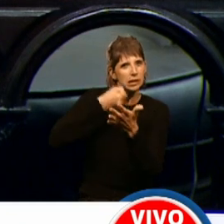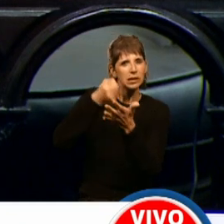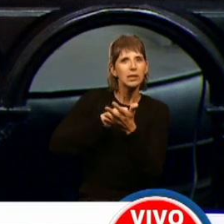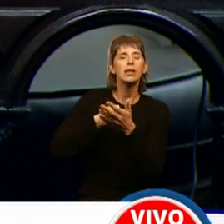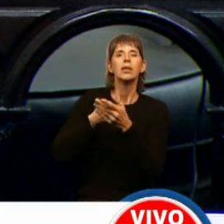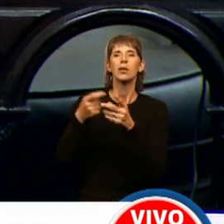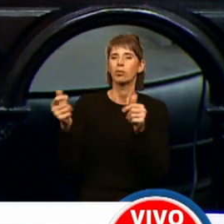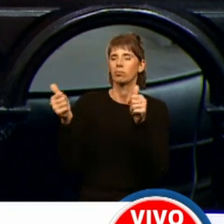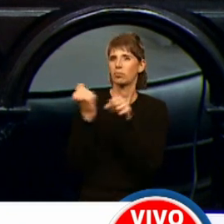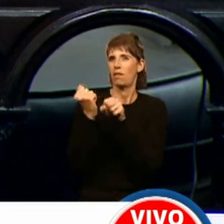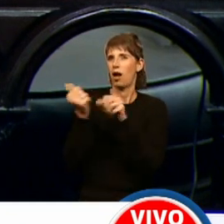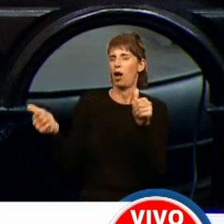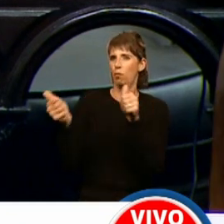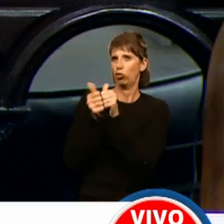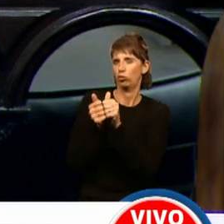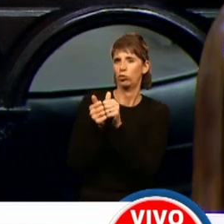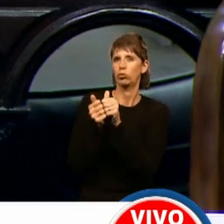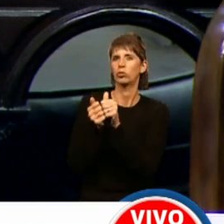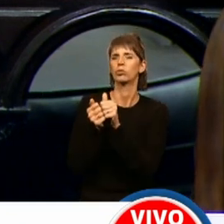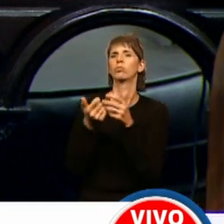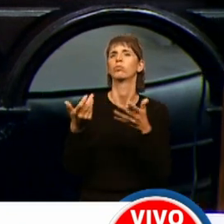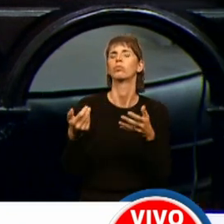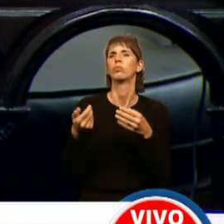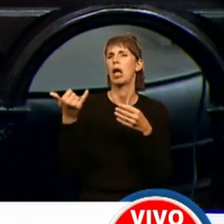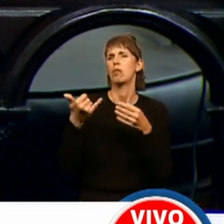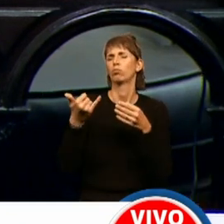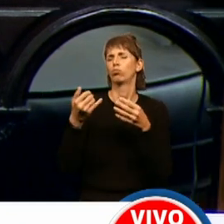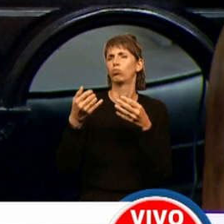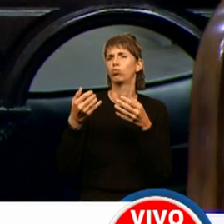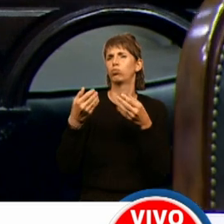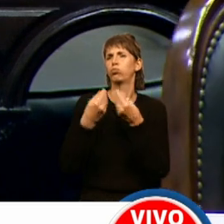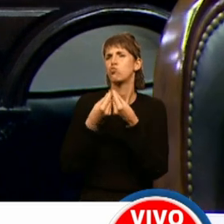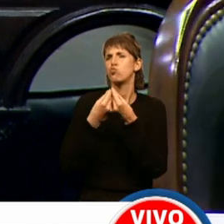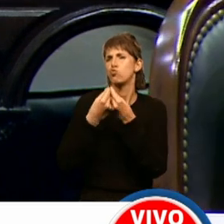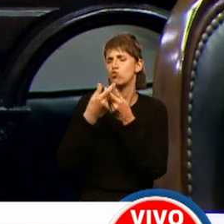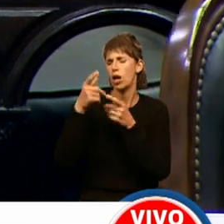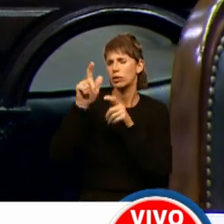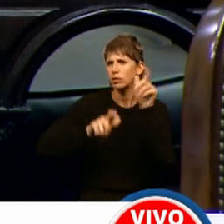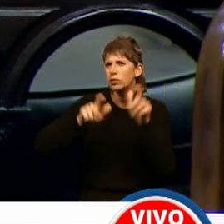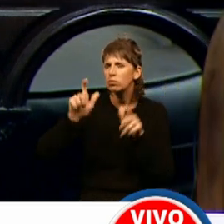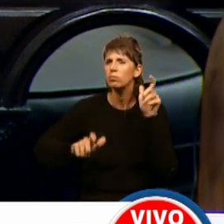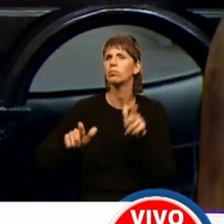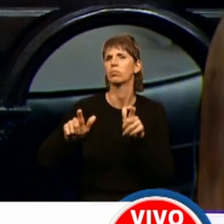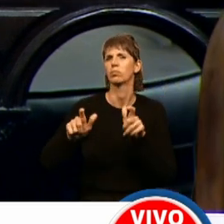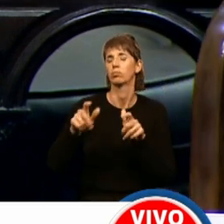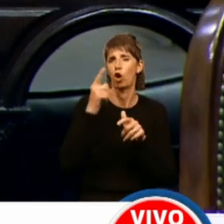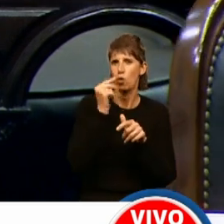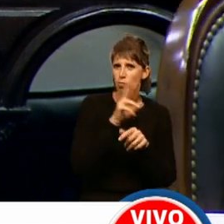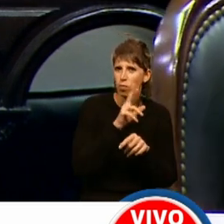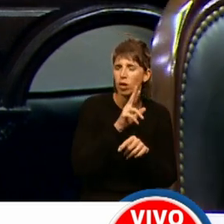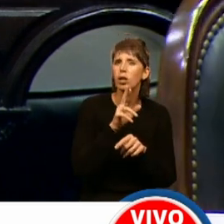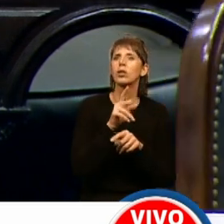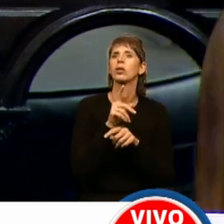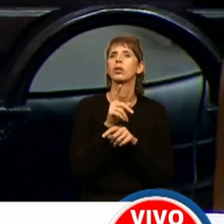distintos caminos es y son muchas las que creemos que muchas y muchos los que en